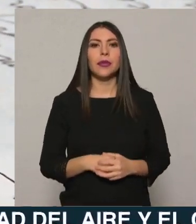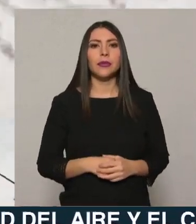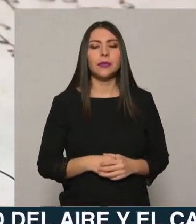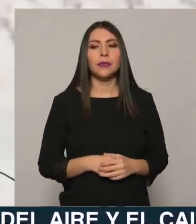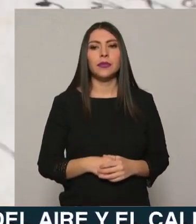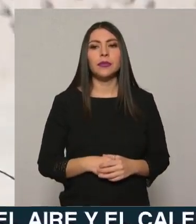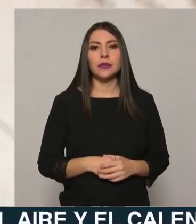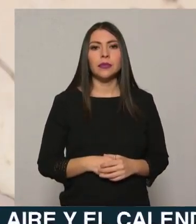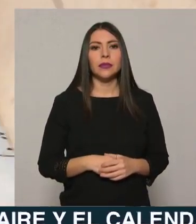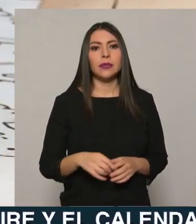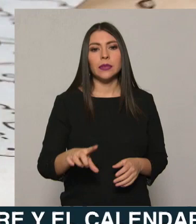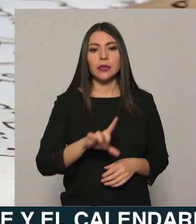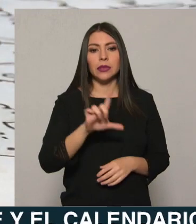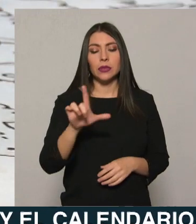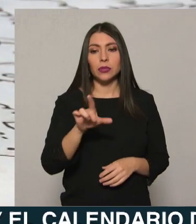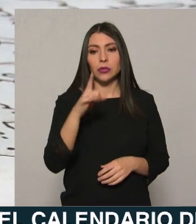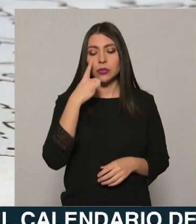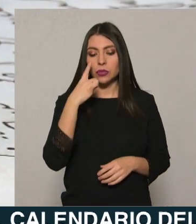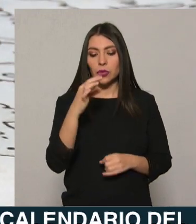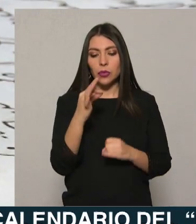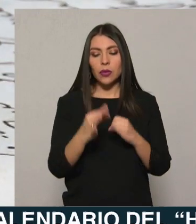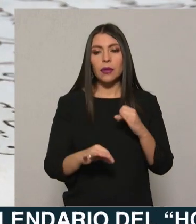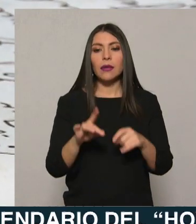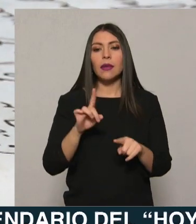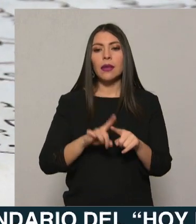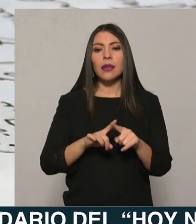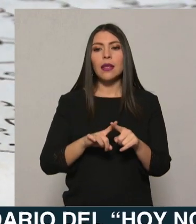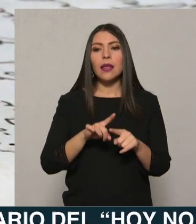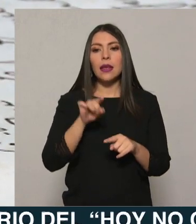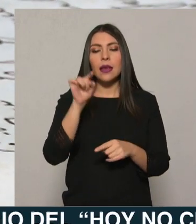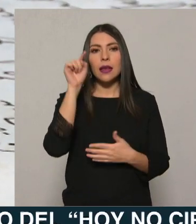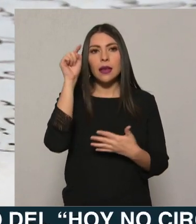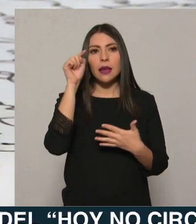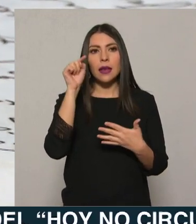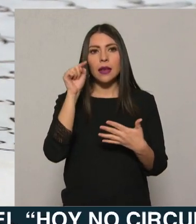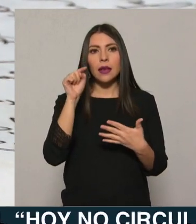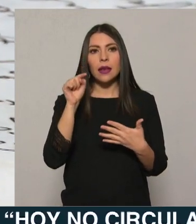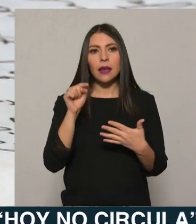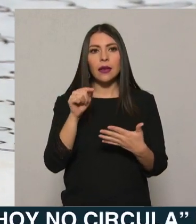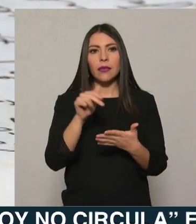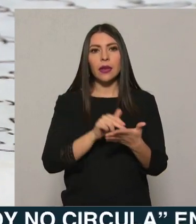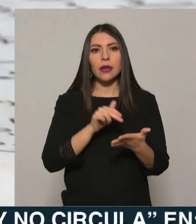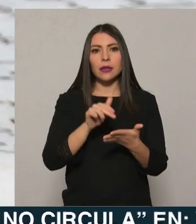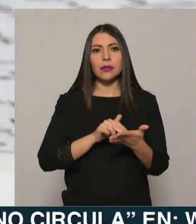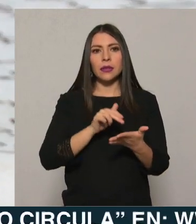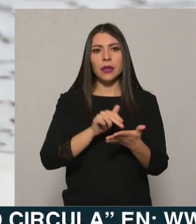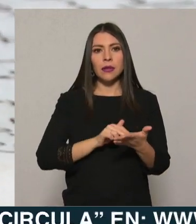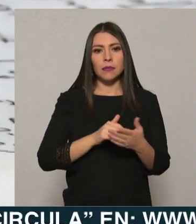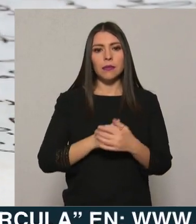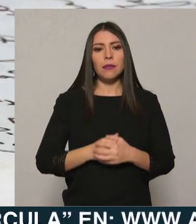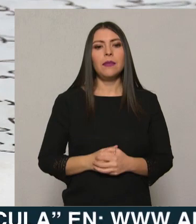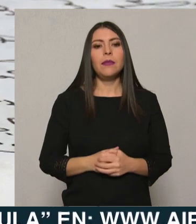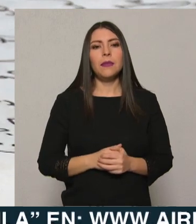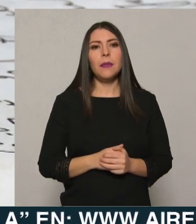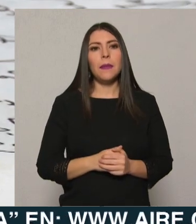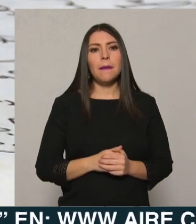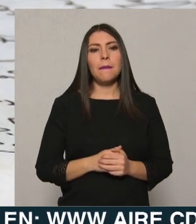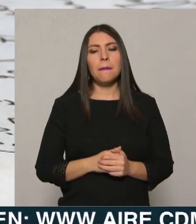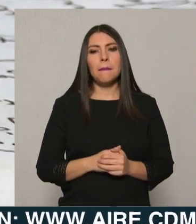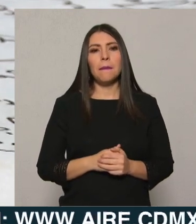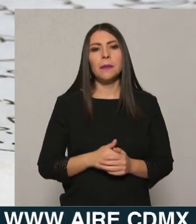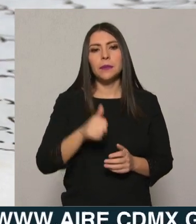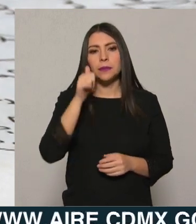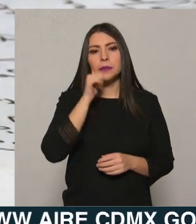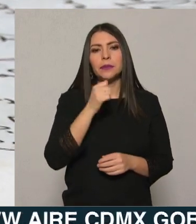al final vemos quienes van firmando, que por lo regular siempre hay un escribano que va